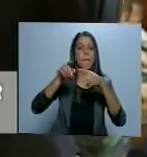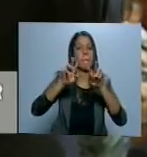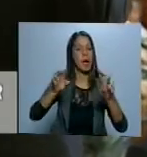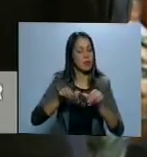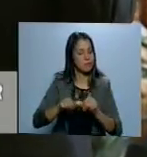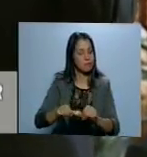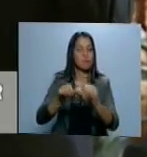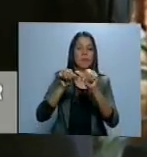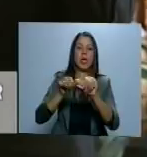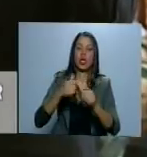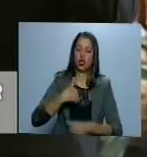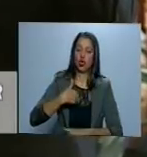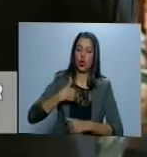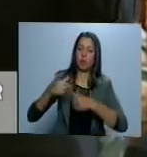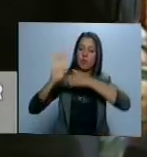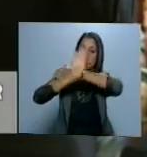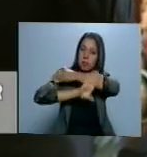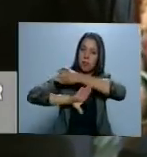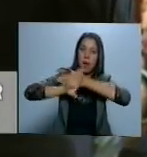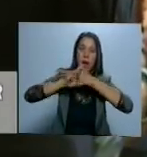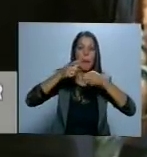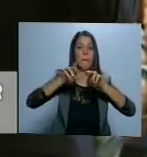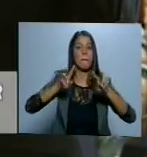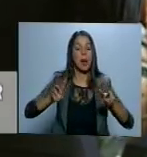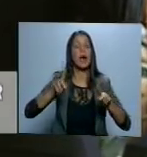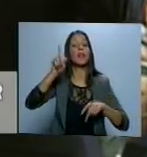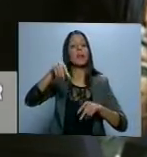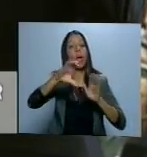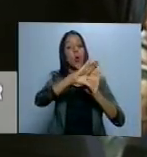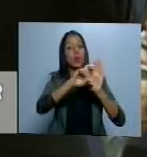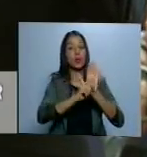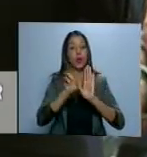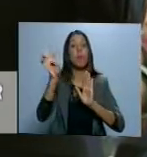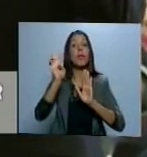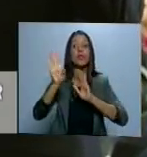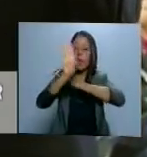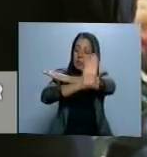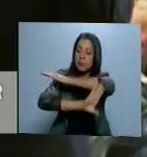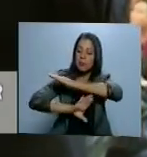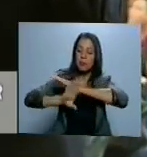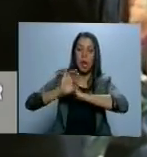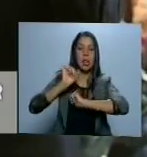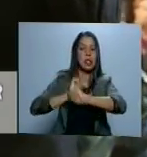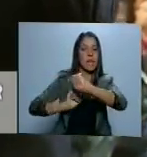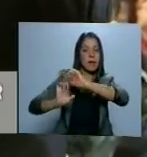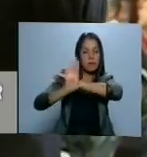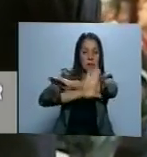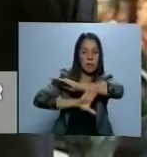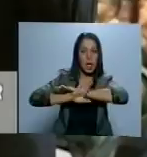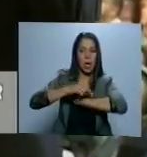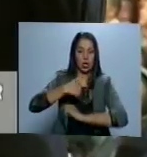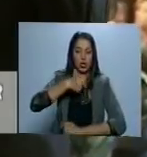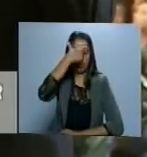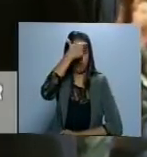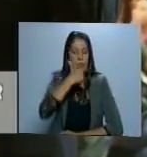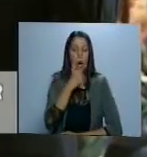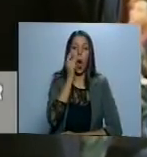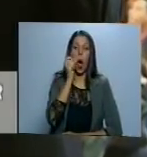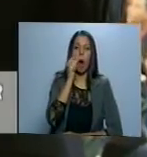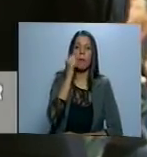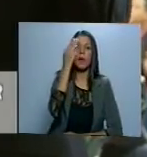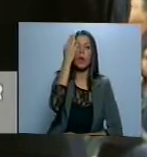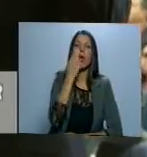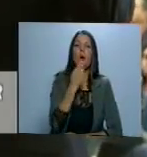Juro que defenderé la Constitución de la República Bolivariana de Venezuela en nuestro estado y seré un hombre comprometido con